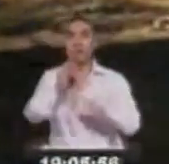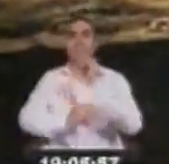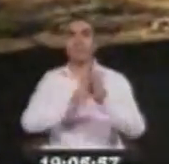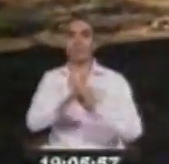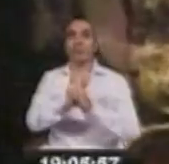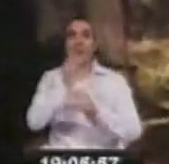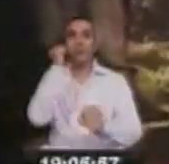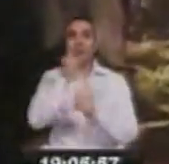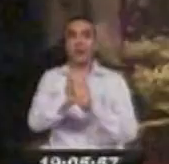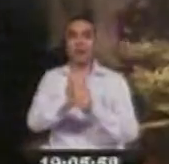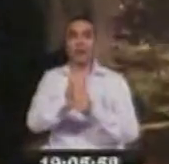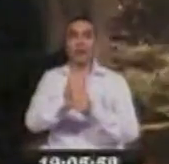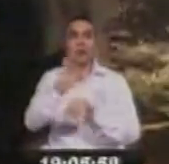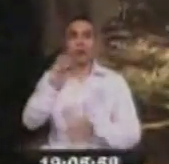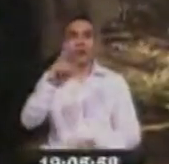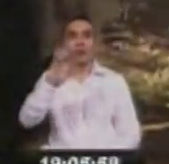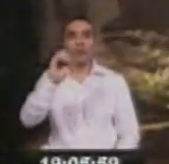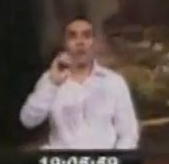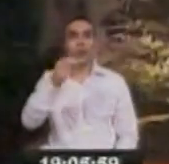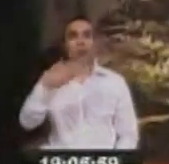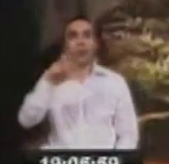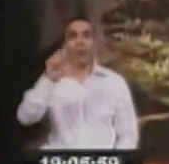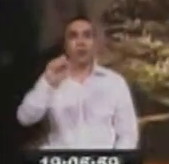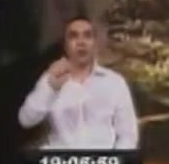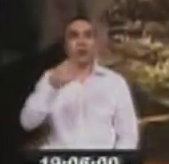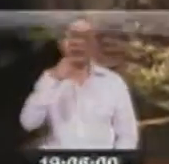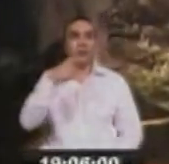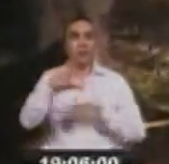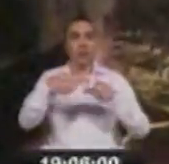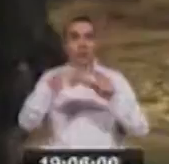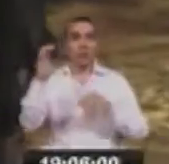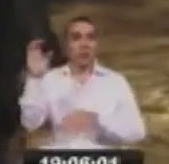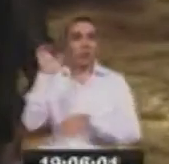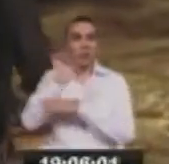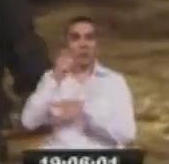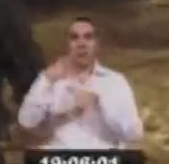internacional que opera en Cauca, Huila, Lago Agrio y